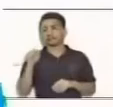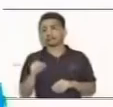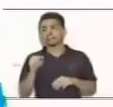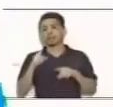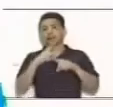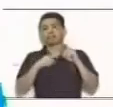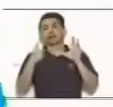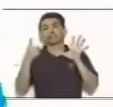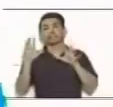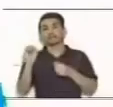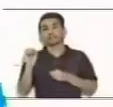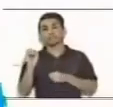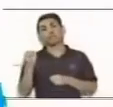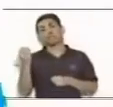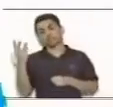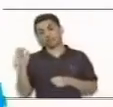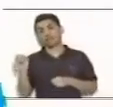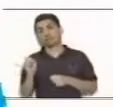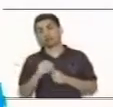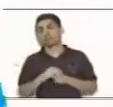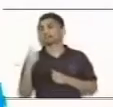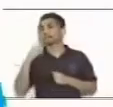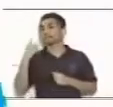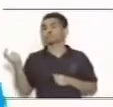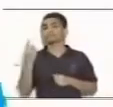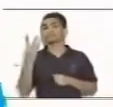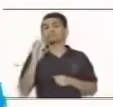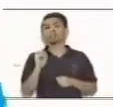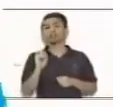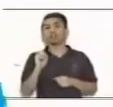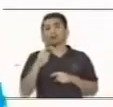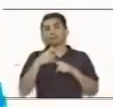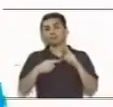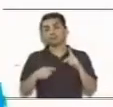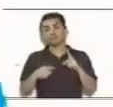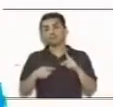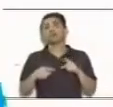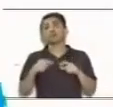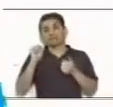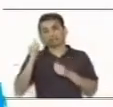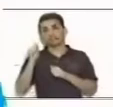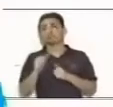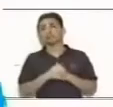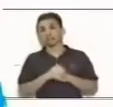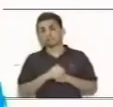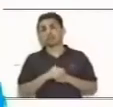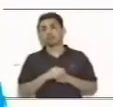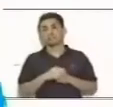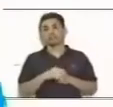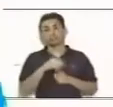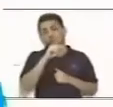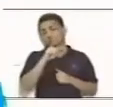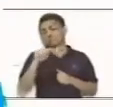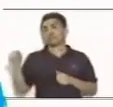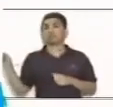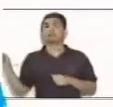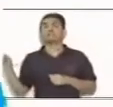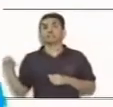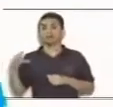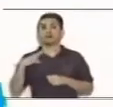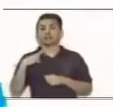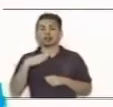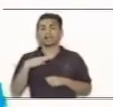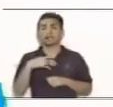de 60, 30. Mitad de 30, 15. Lo logramos. Tiene mitad. Mi factor común va a ser un